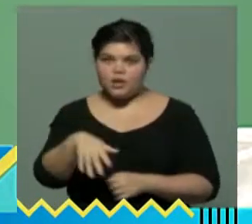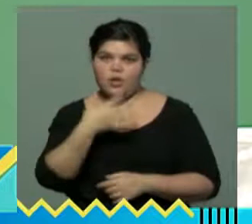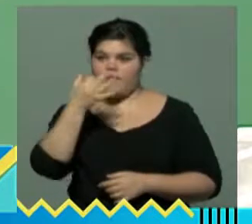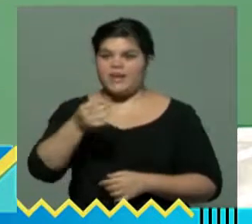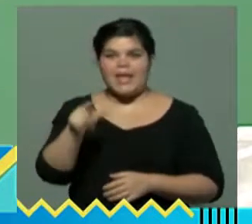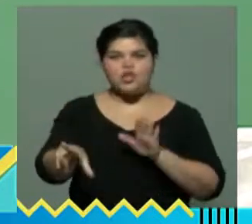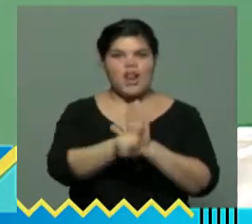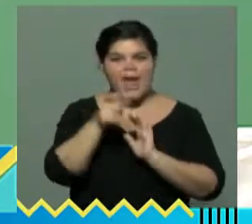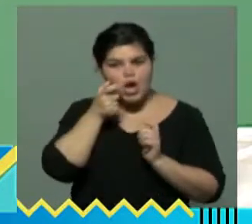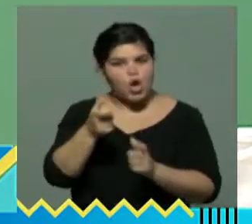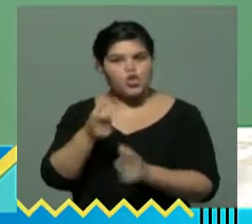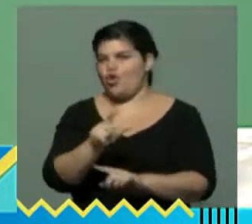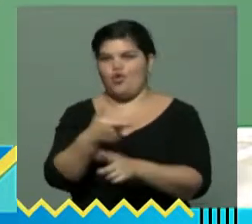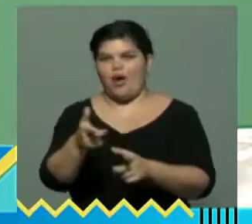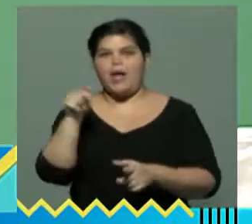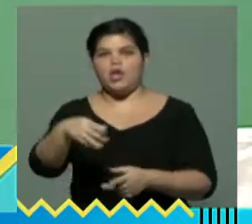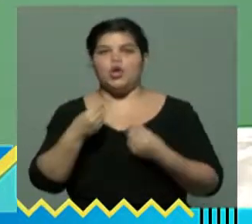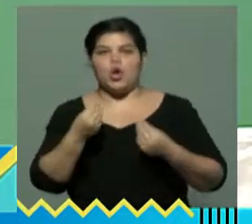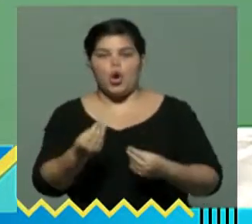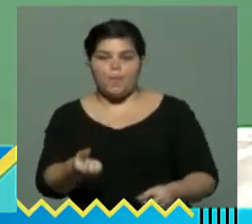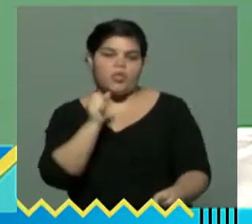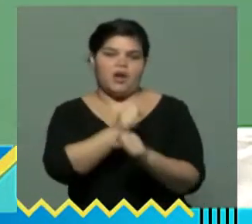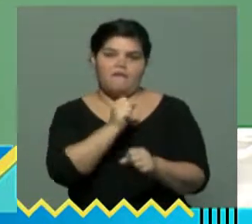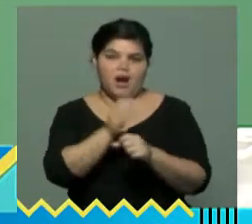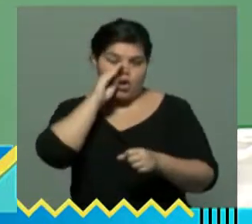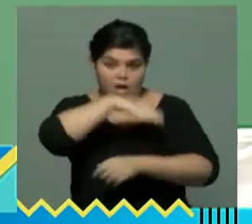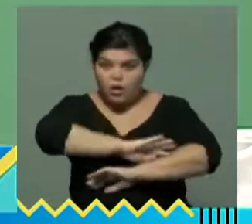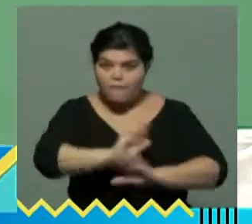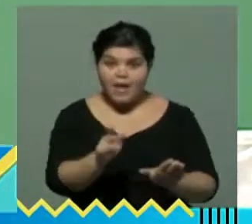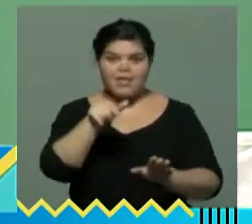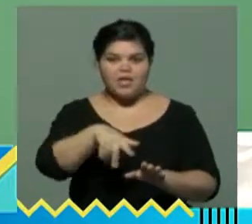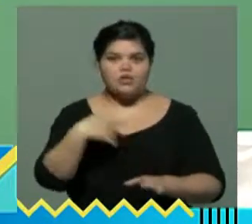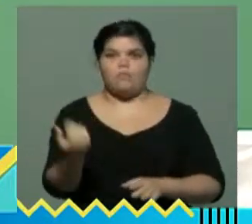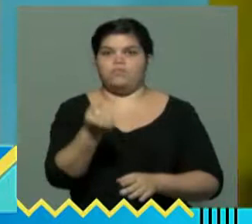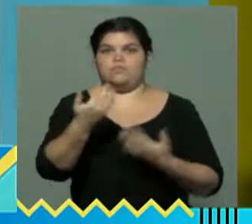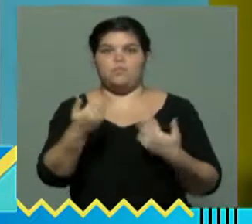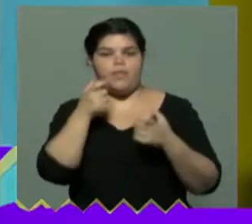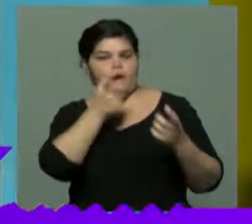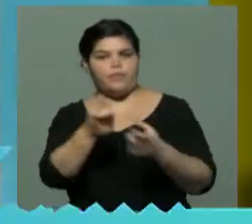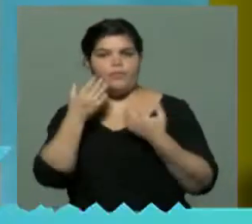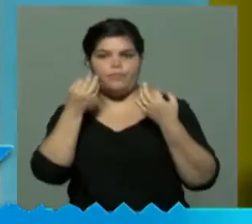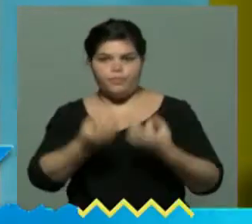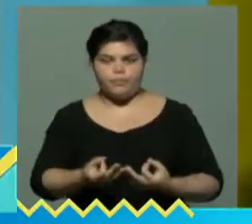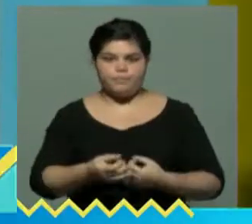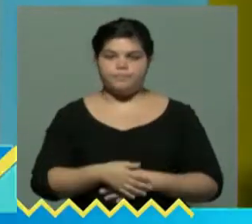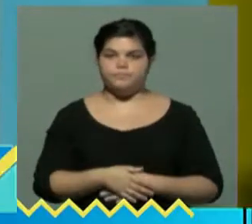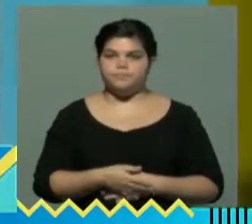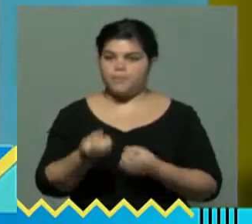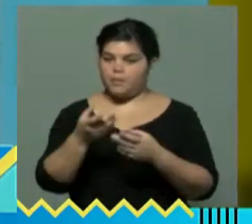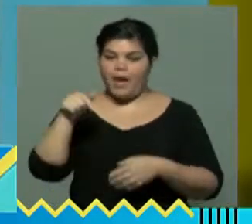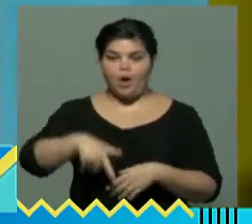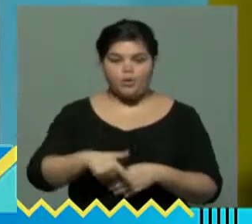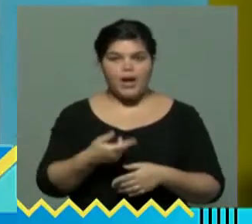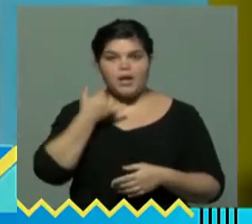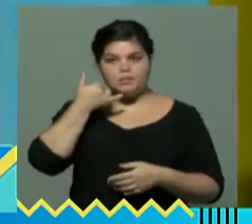regular una ley, sino que lo va a regular combatir también el trabajo en negro y poder alcanzar eso, digamos. Bueno, vamos a volver al tema en un ratito, porque